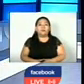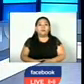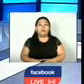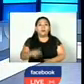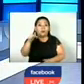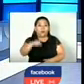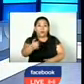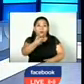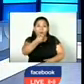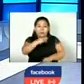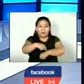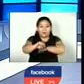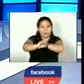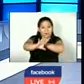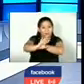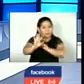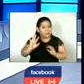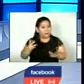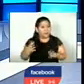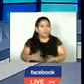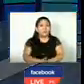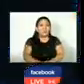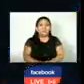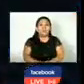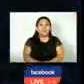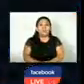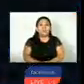hacemos un nuevo espacio para comerciales